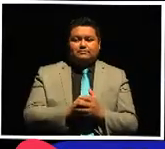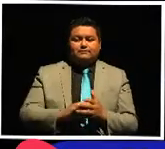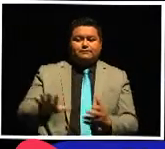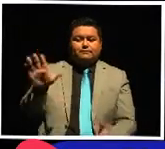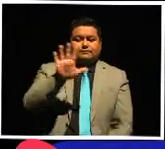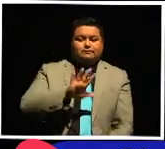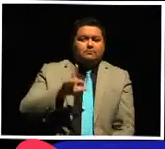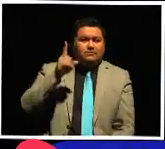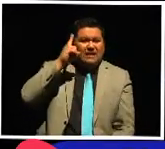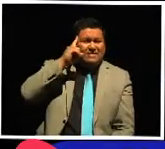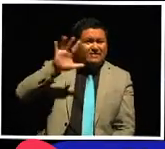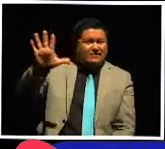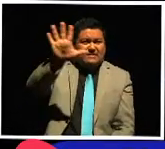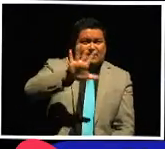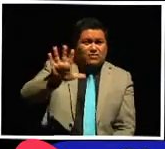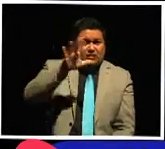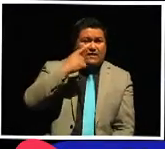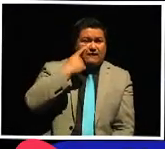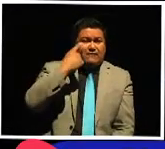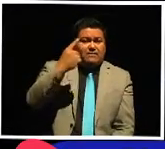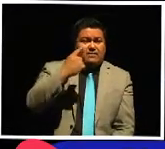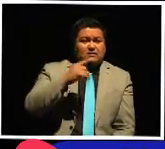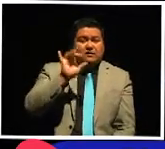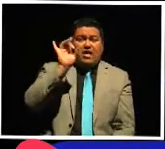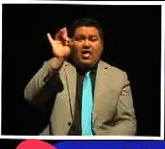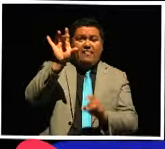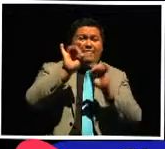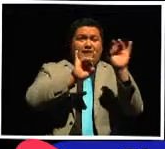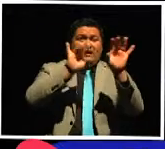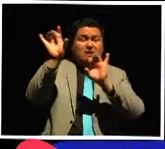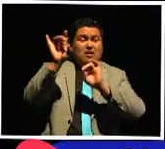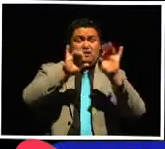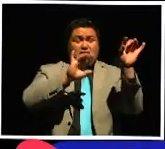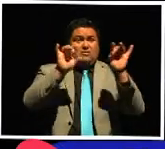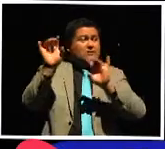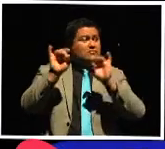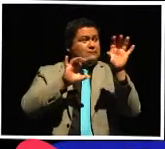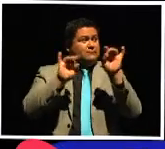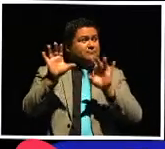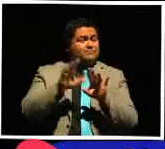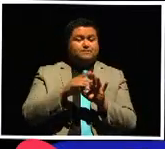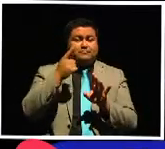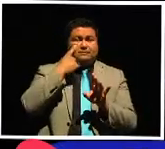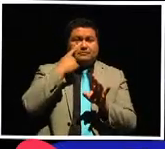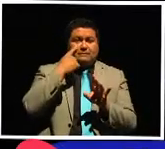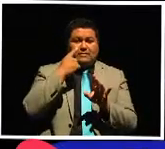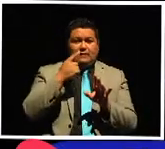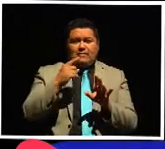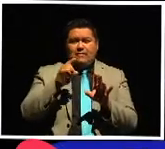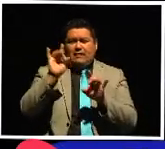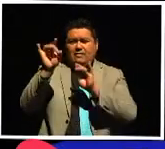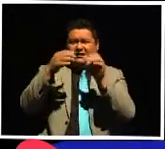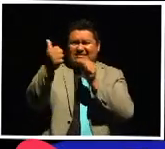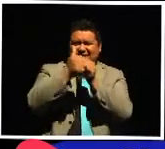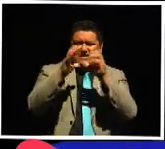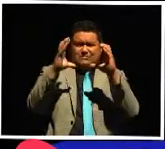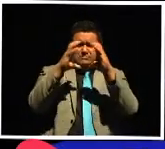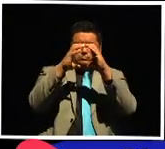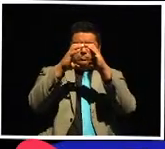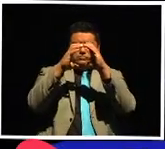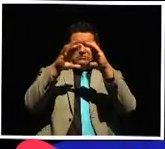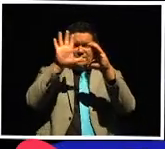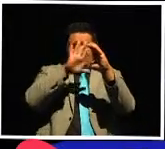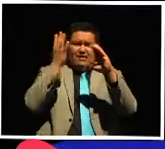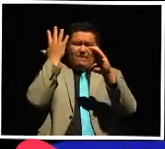negro, pero vimos estas son estrellas moviendo alrededor de lo que pensamos es un agujero negro. Haciendo imágenes